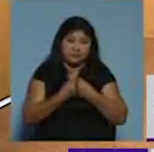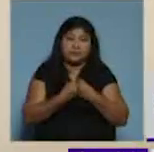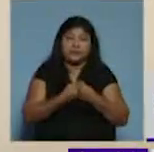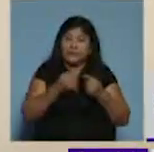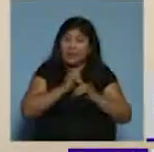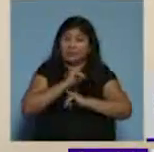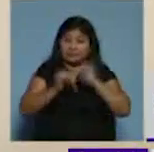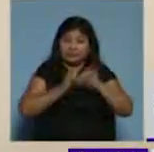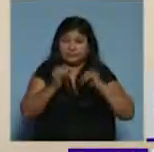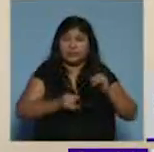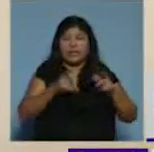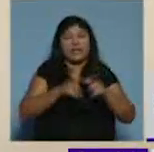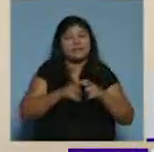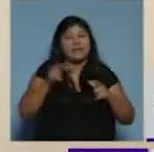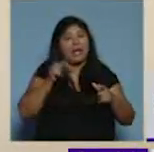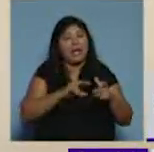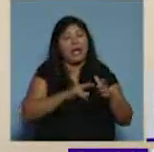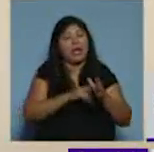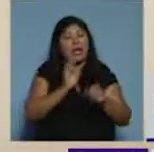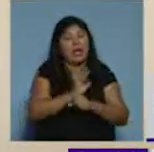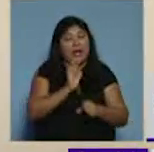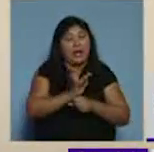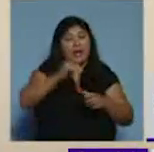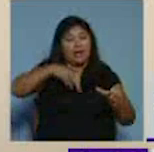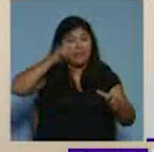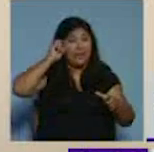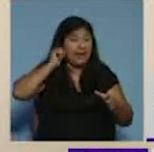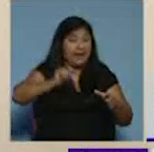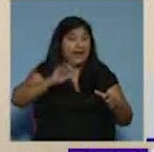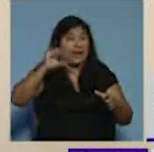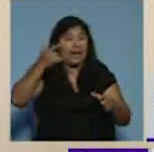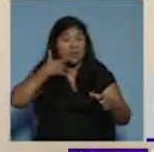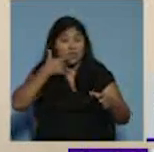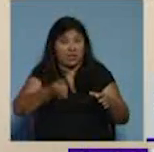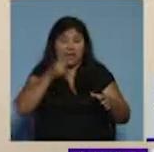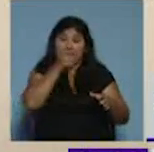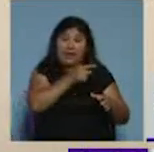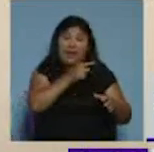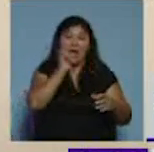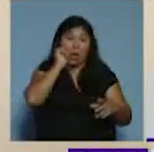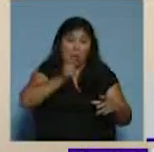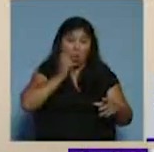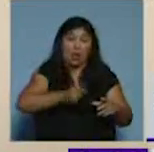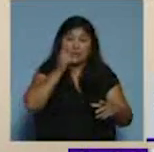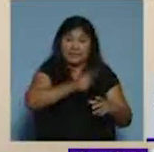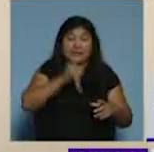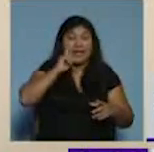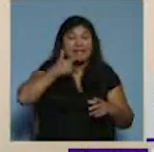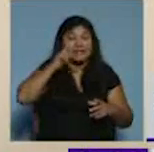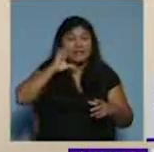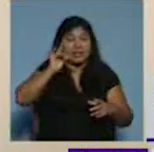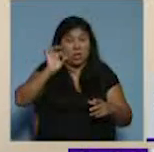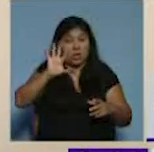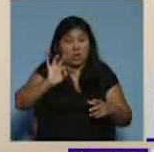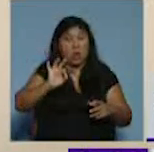que la tiene a su cargo pidió prisión preventiva también para milagros a la que sigue en este caso en su casa